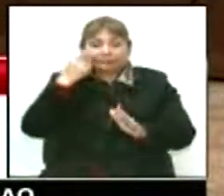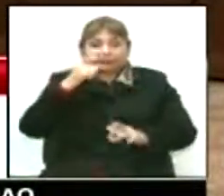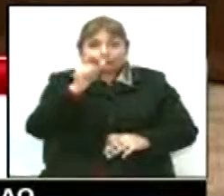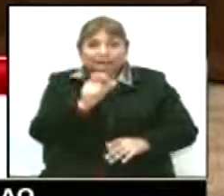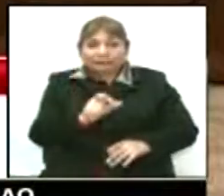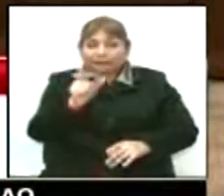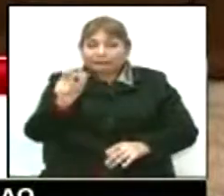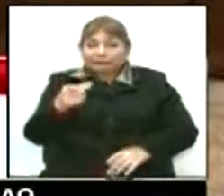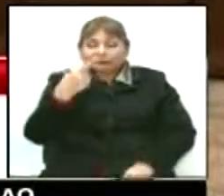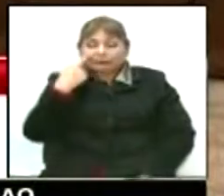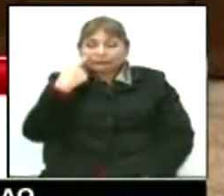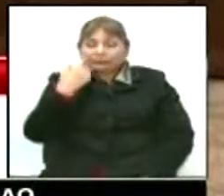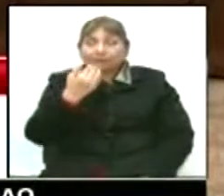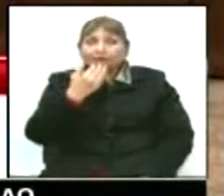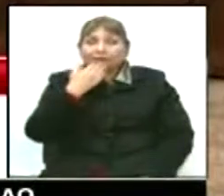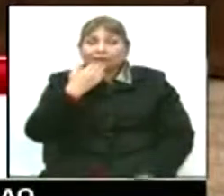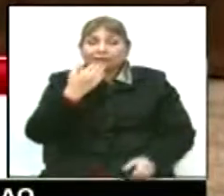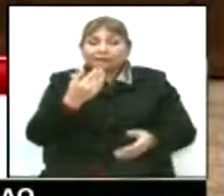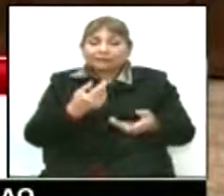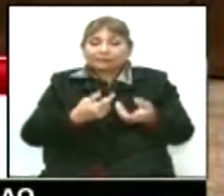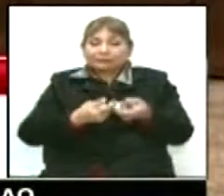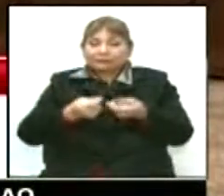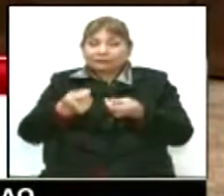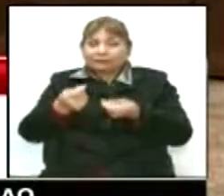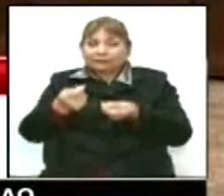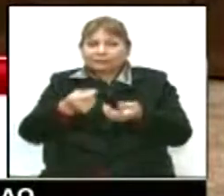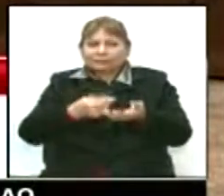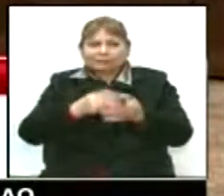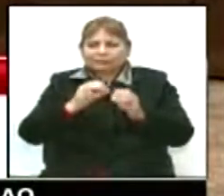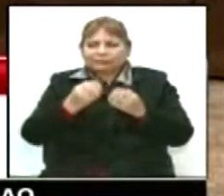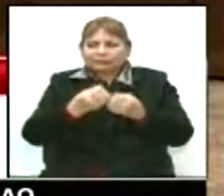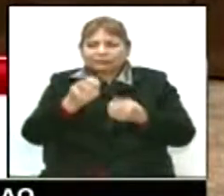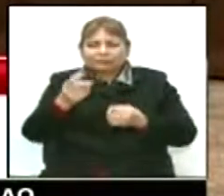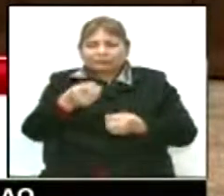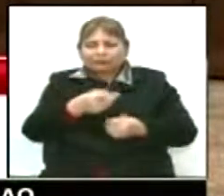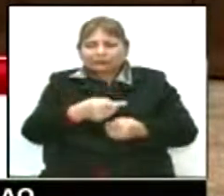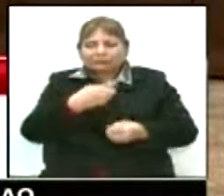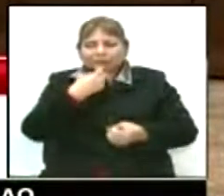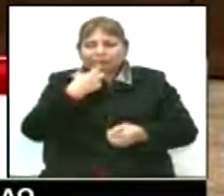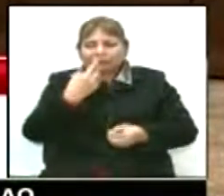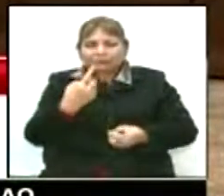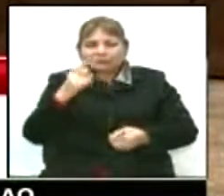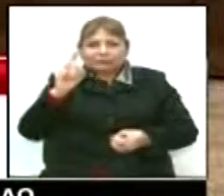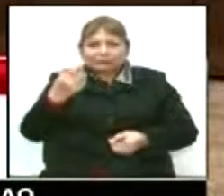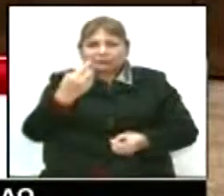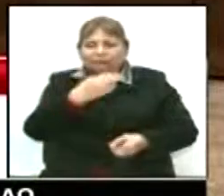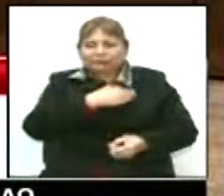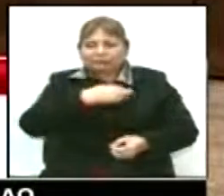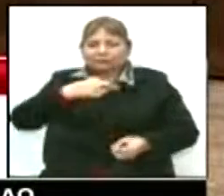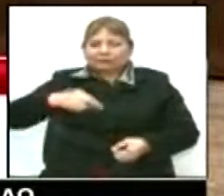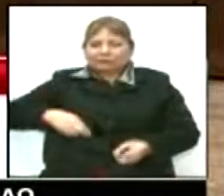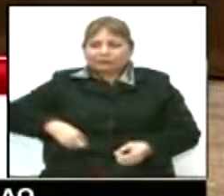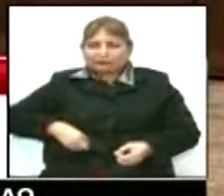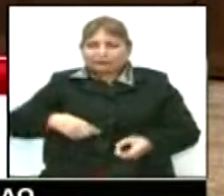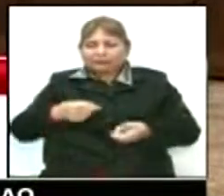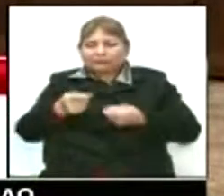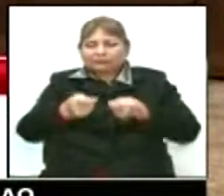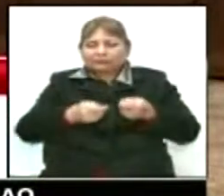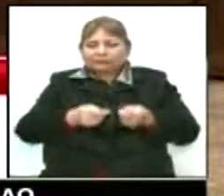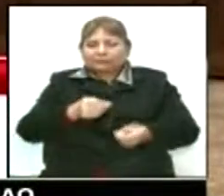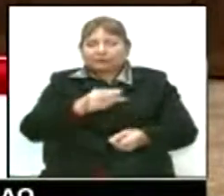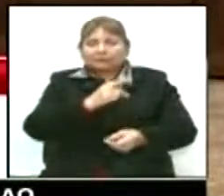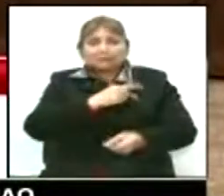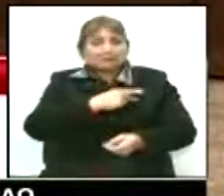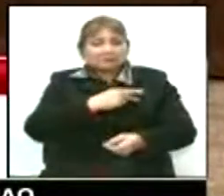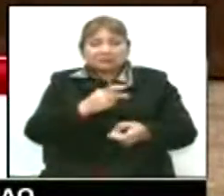población conozca, quien deriva a las comisiones no es usted, es la primera vicepresidencia, que es manejada por el